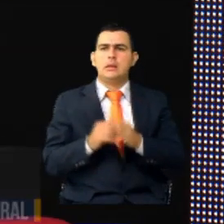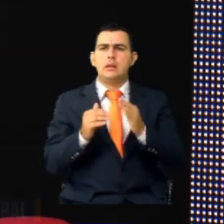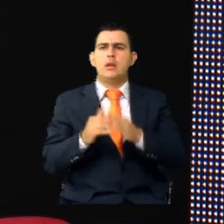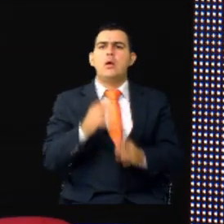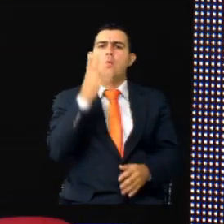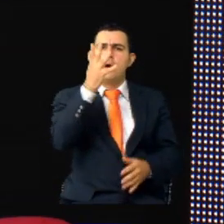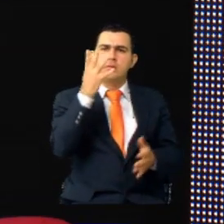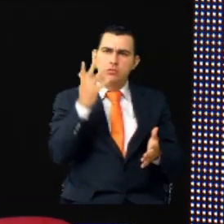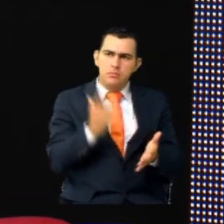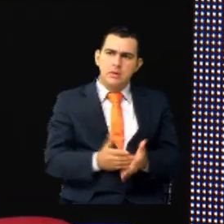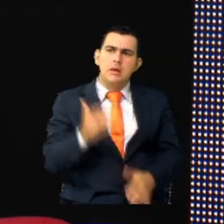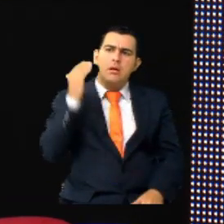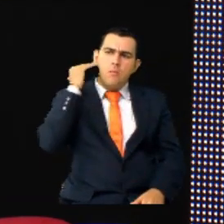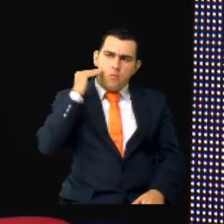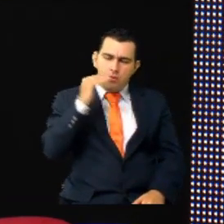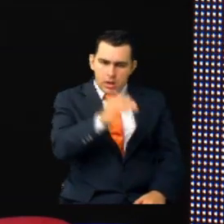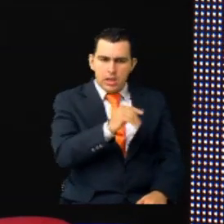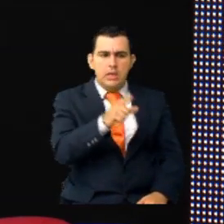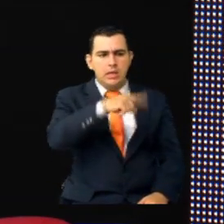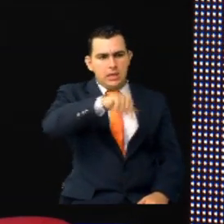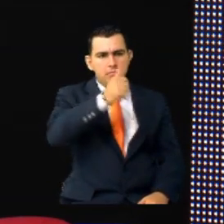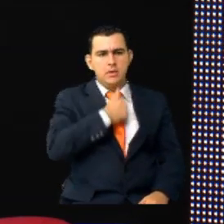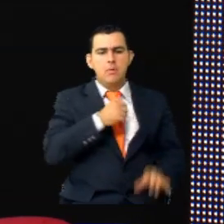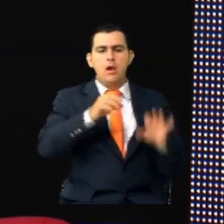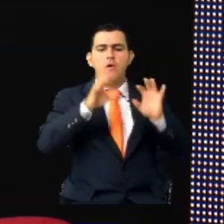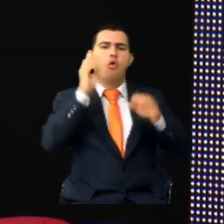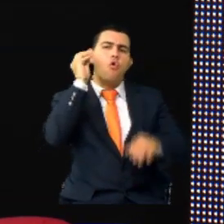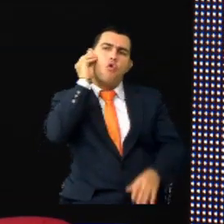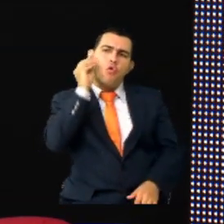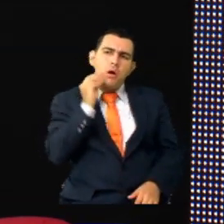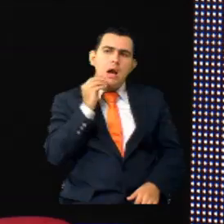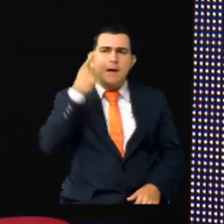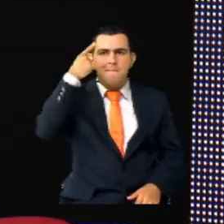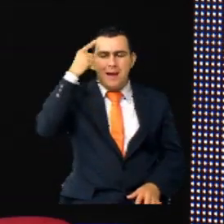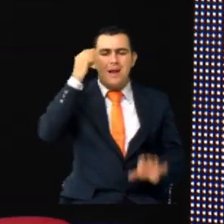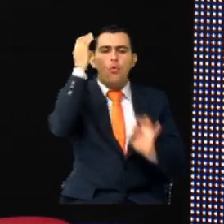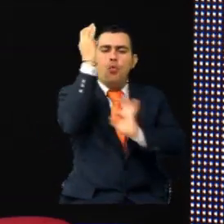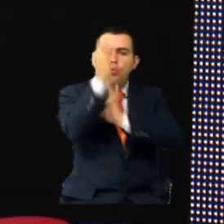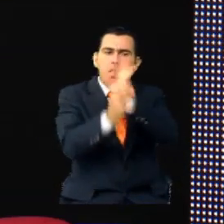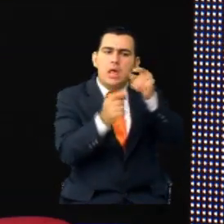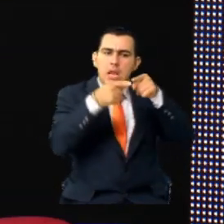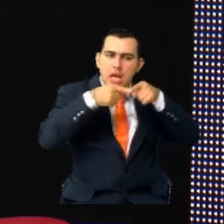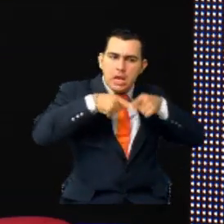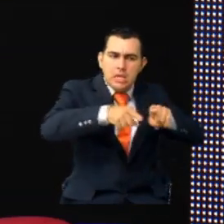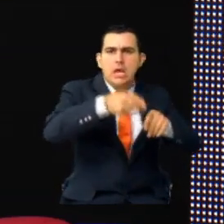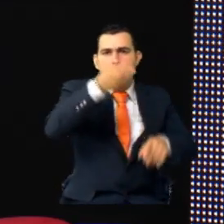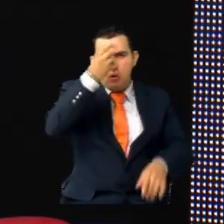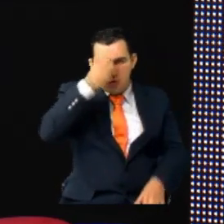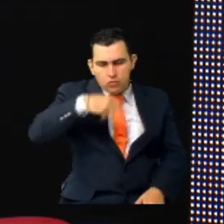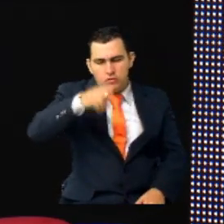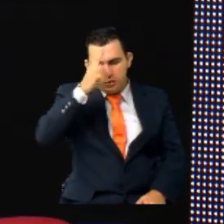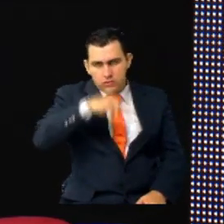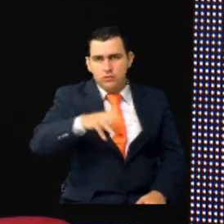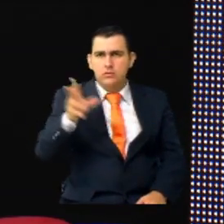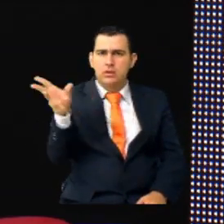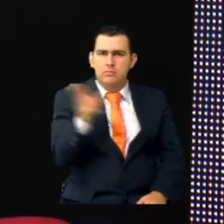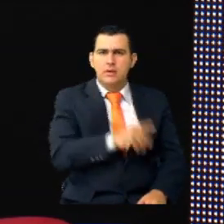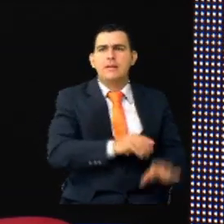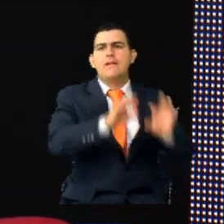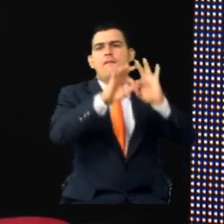mujeres, cabeza de familia o con su hogar, para protegerlas a ellas y a los hijos y proteger la